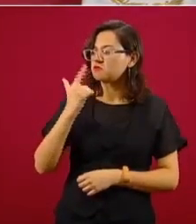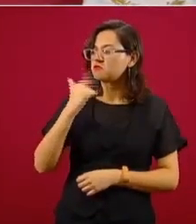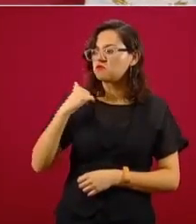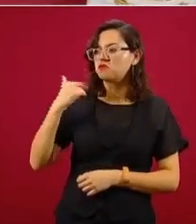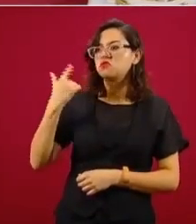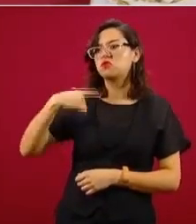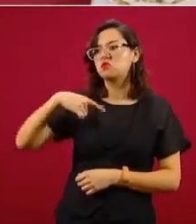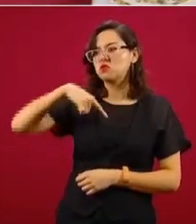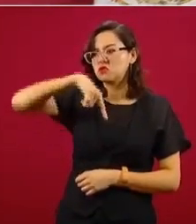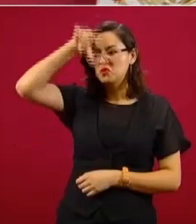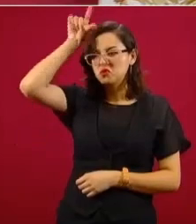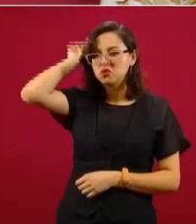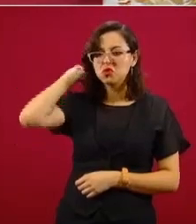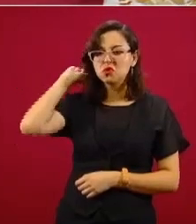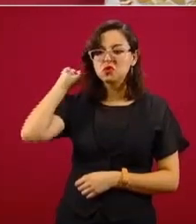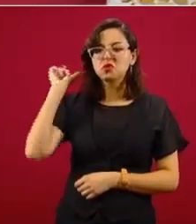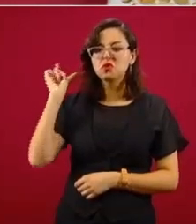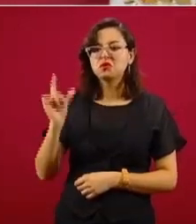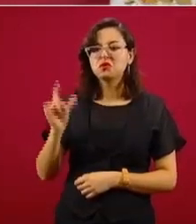locos.